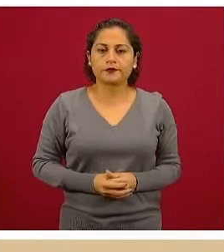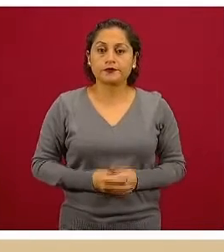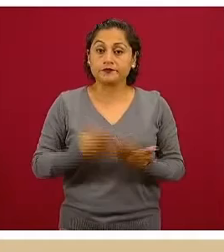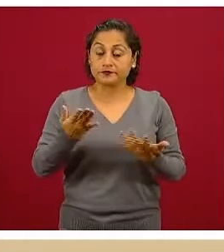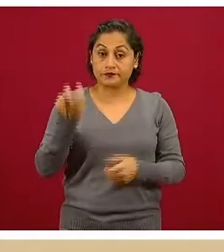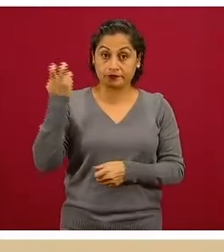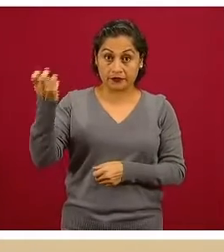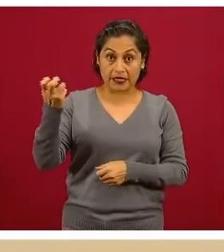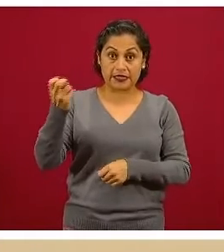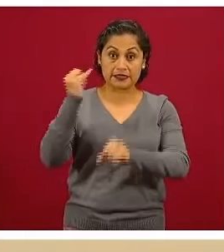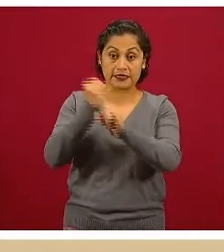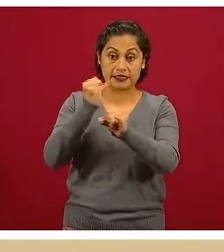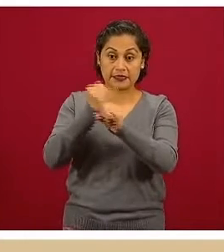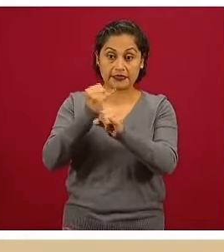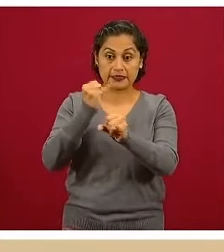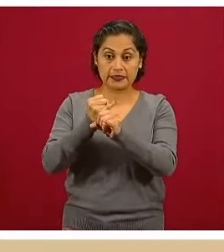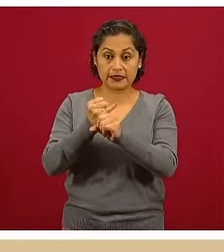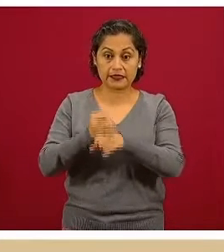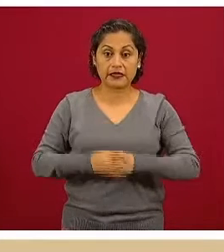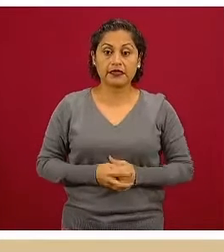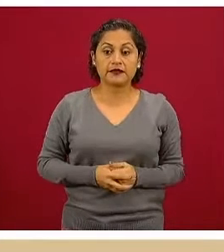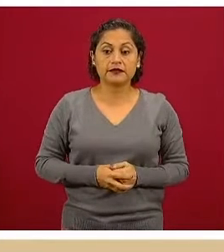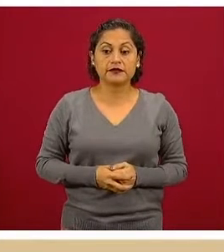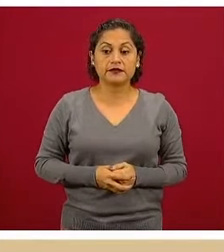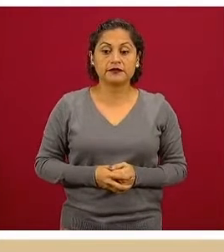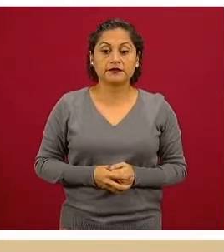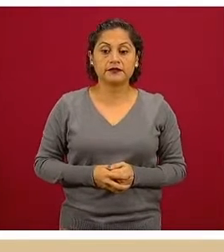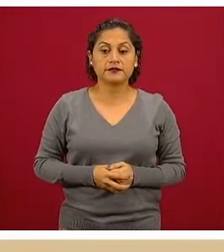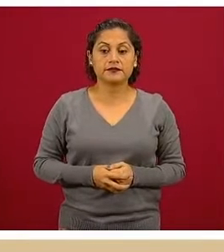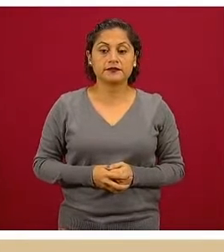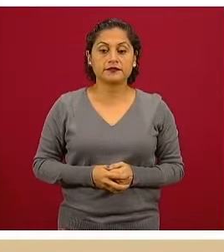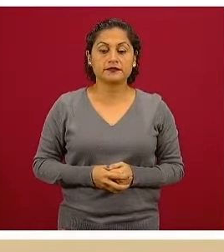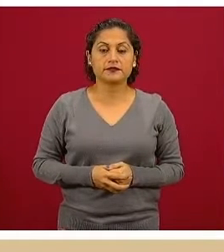ese grupo de WhatsApp automático. Es solo enviar un mensaje